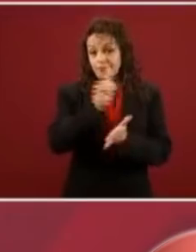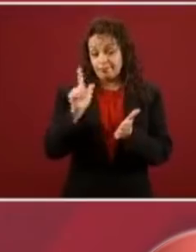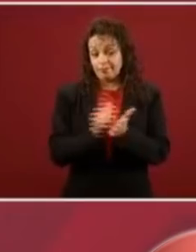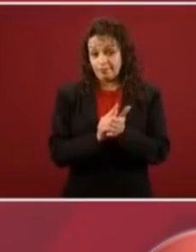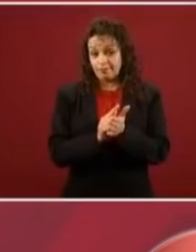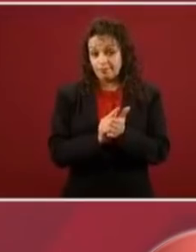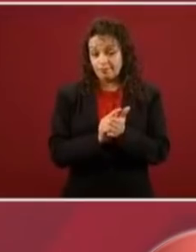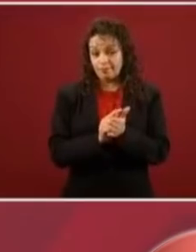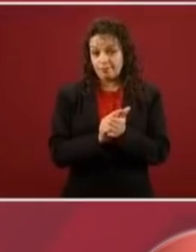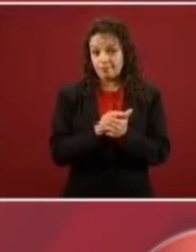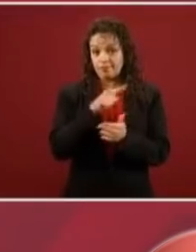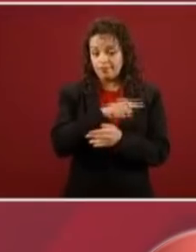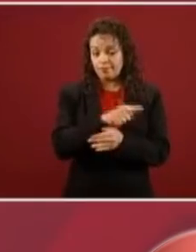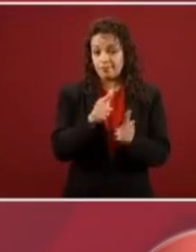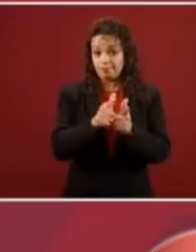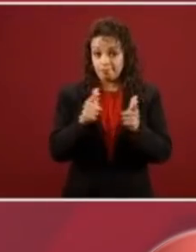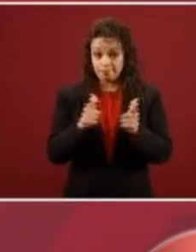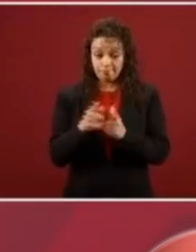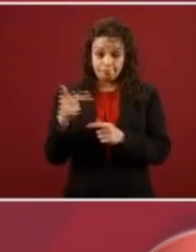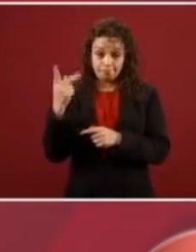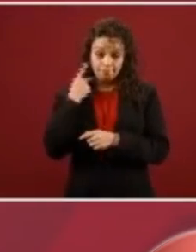político-electoral, yo pienso